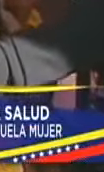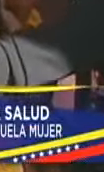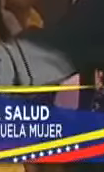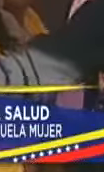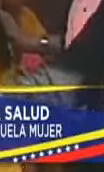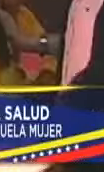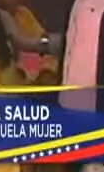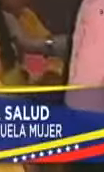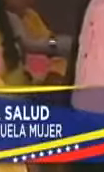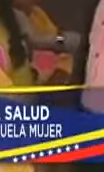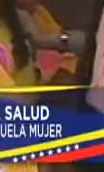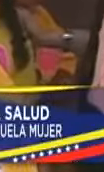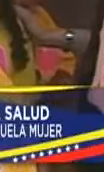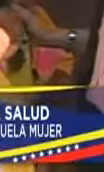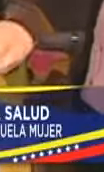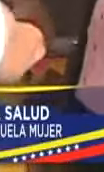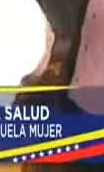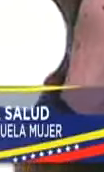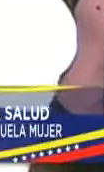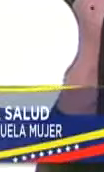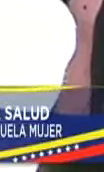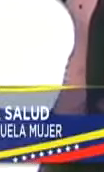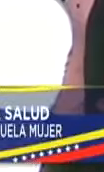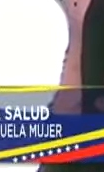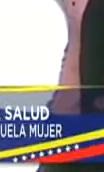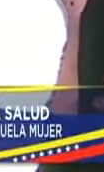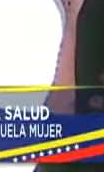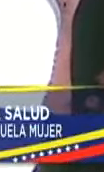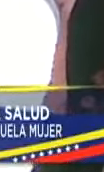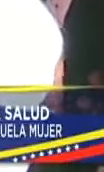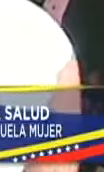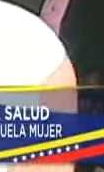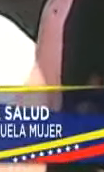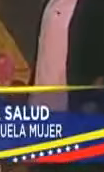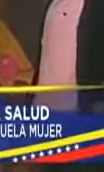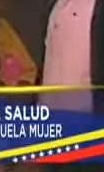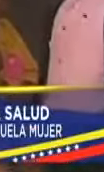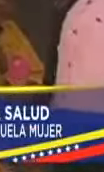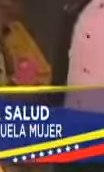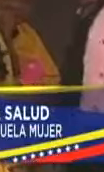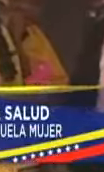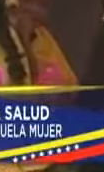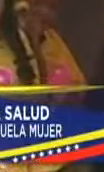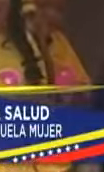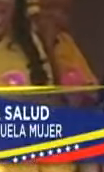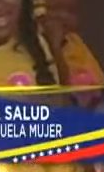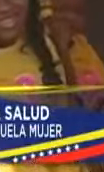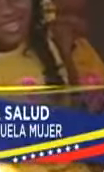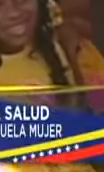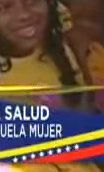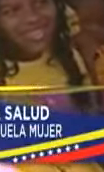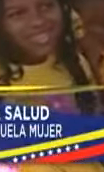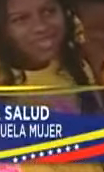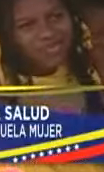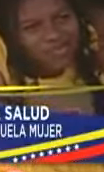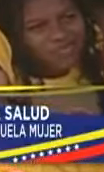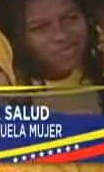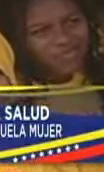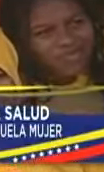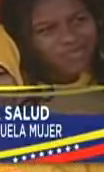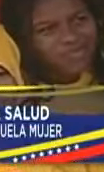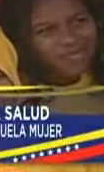combatiente. Esas solicitudes, esa respuesta inmediata que da la Revolución Bolivariana y que ha brindado a lo largo de